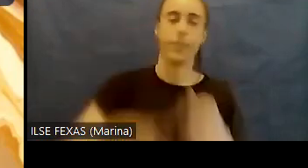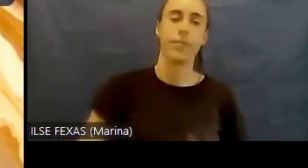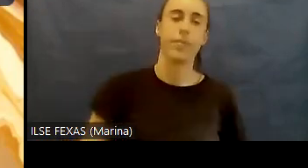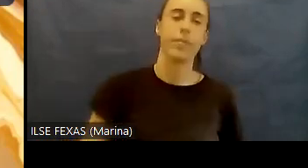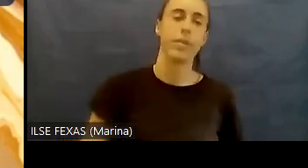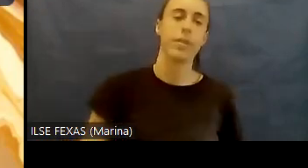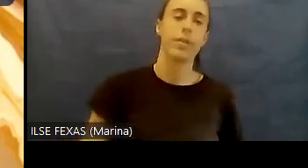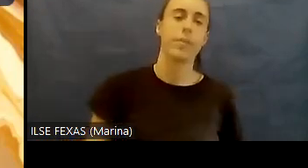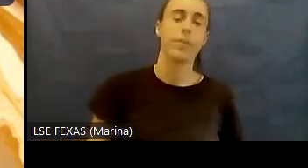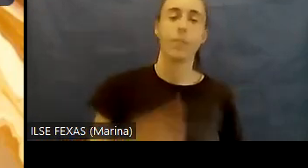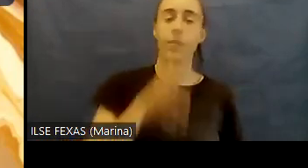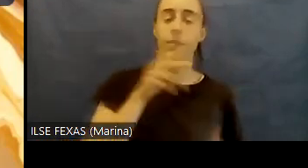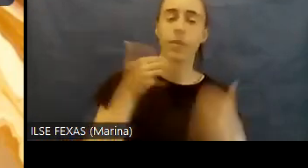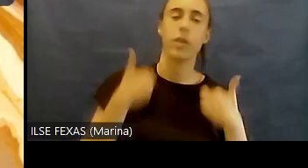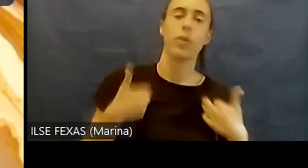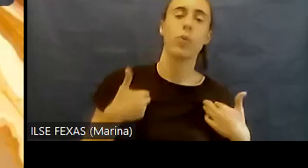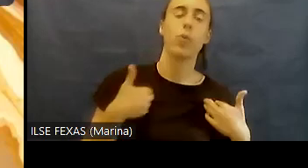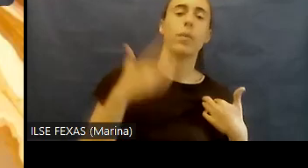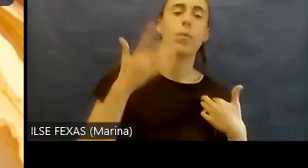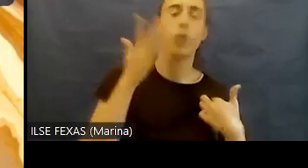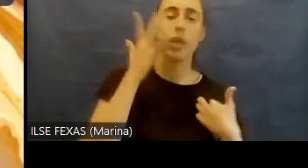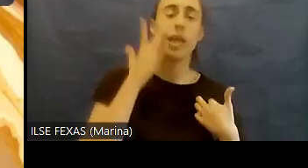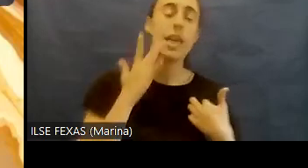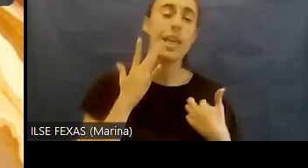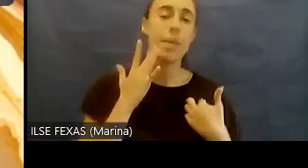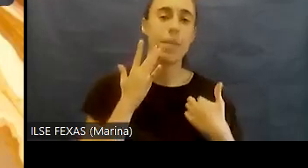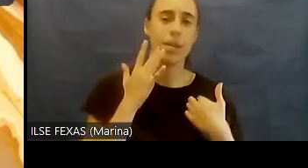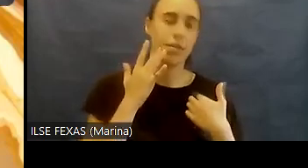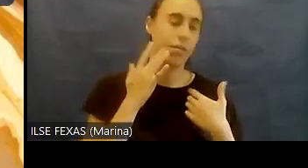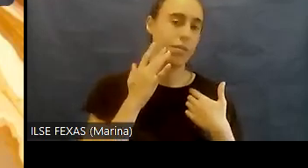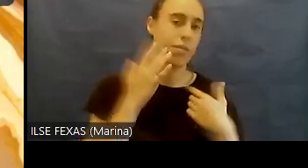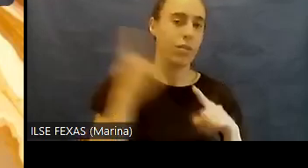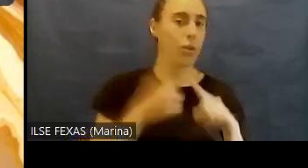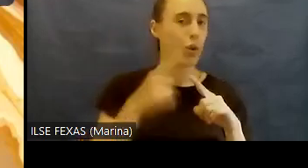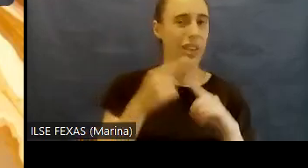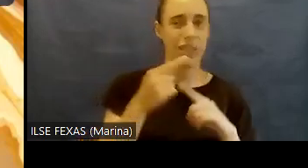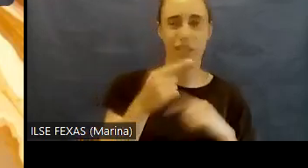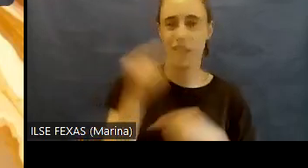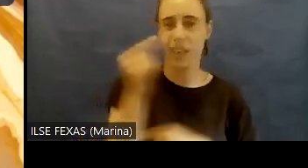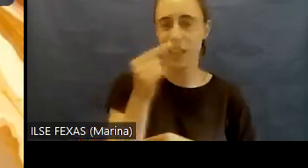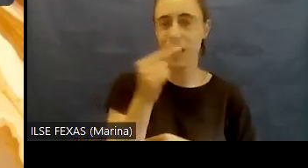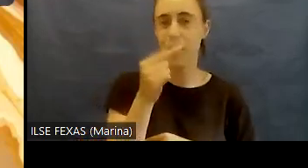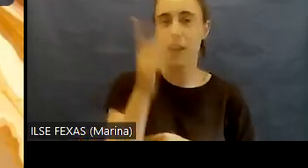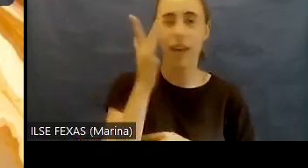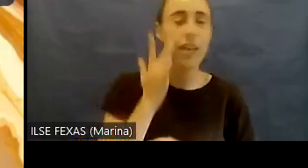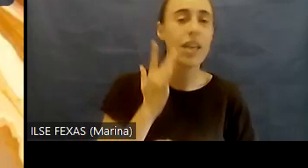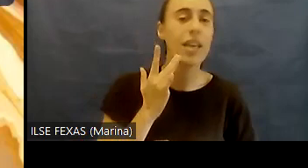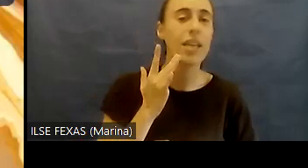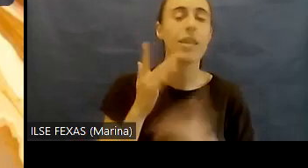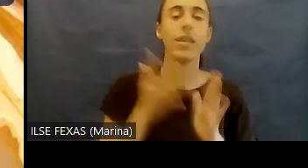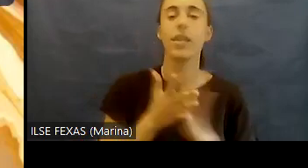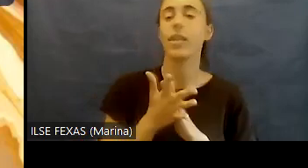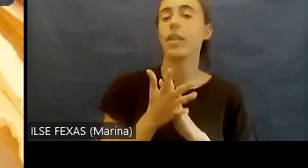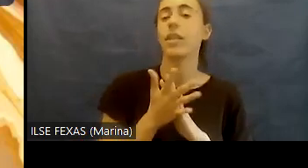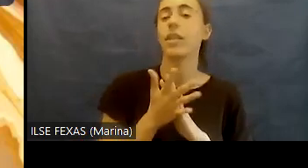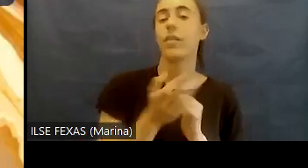del organismo, de manera que elimina todos los tóxicos, elimina los medicamentos, los metaboliza, elimina los medicamentos después de haber hecho